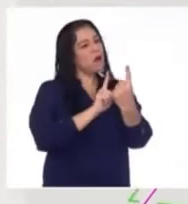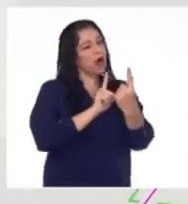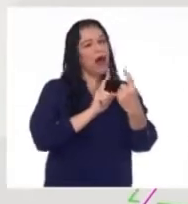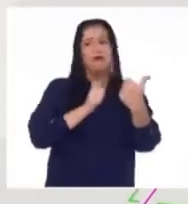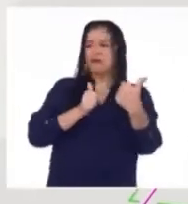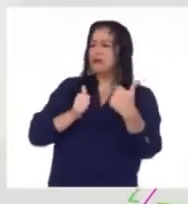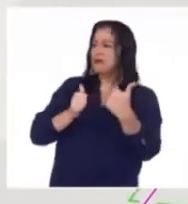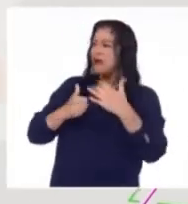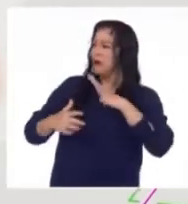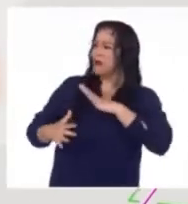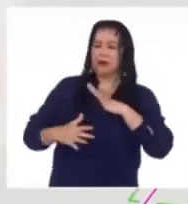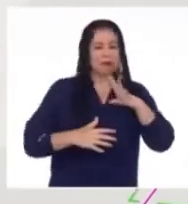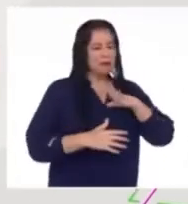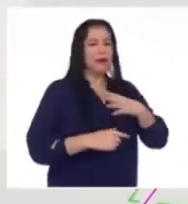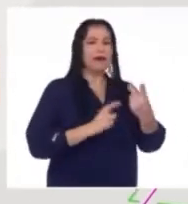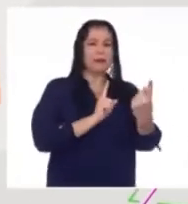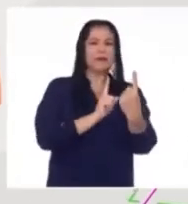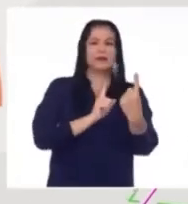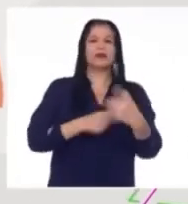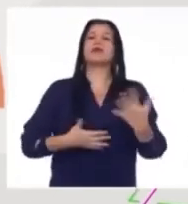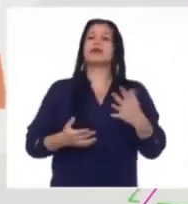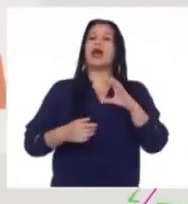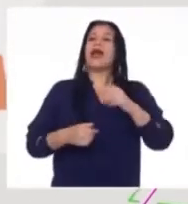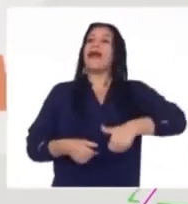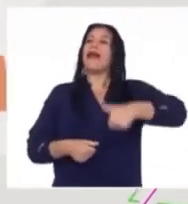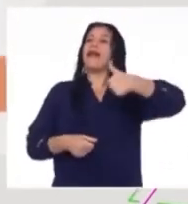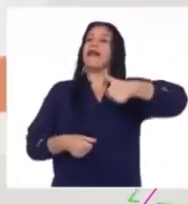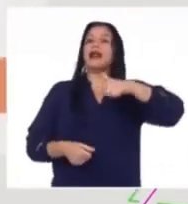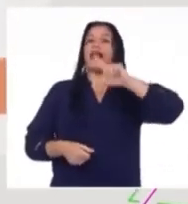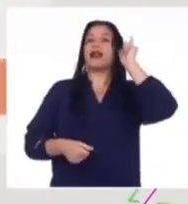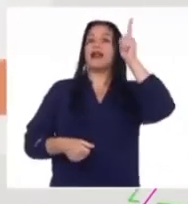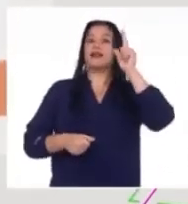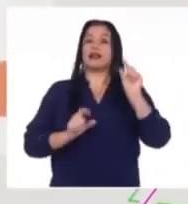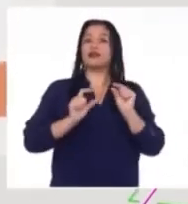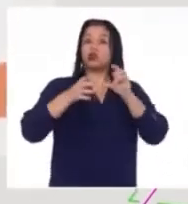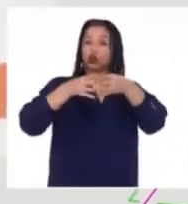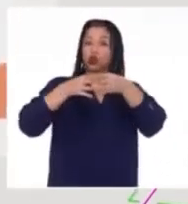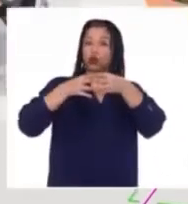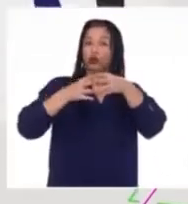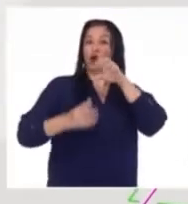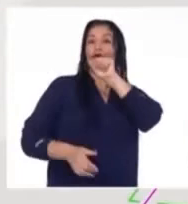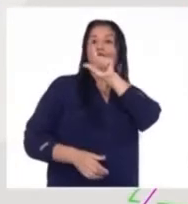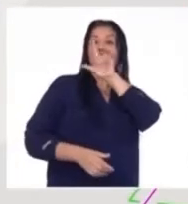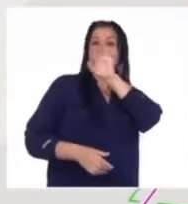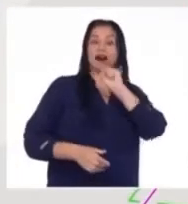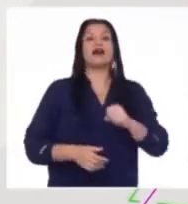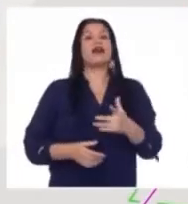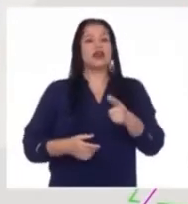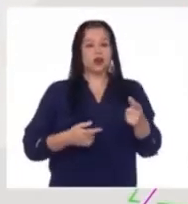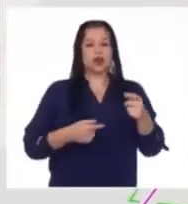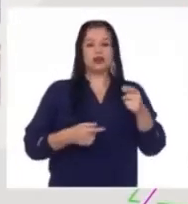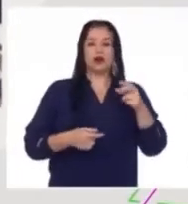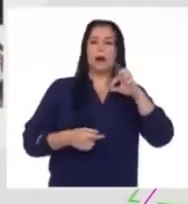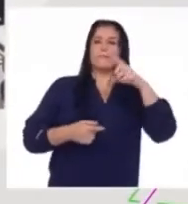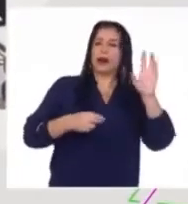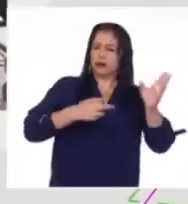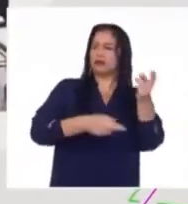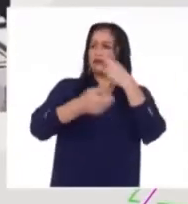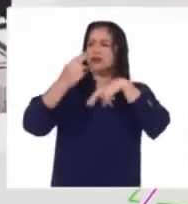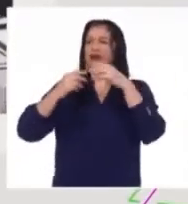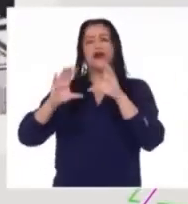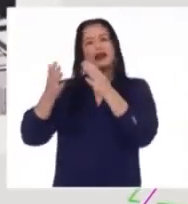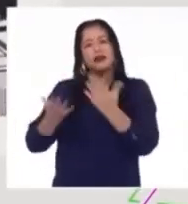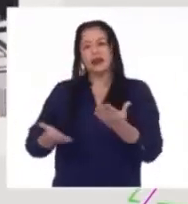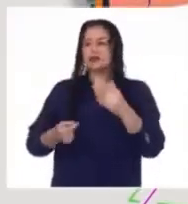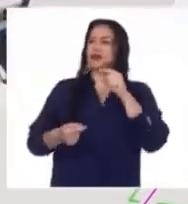onda. Alan, el líder de su grupo, los vio y cuando Pablo regresó al salón, Alan comenzó a mandarle